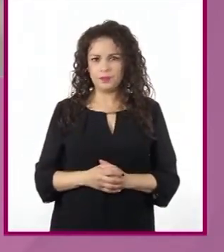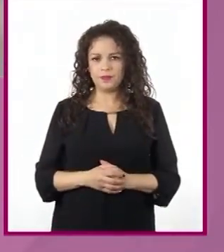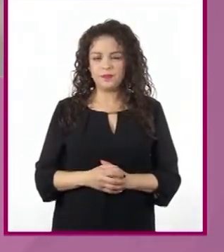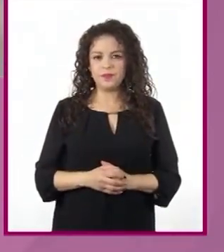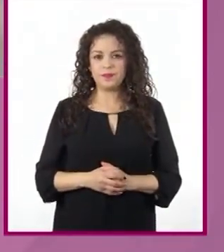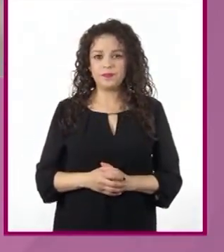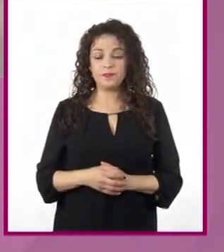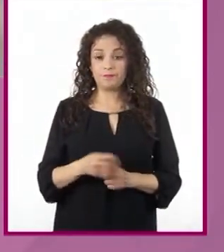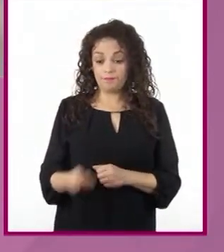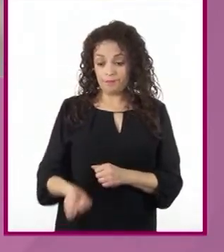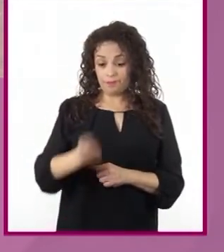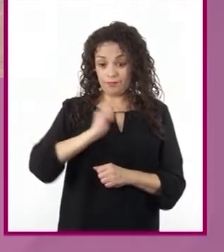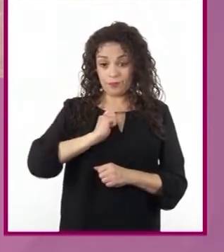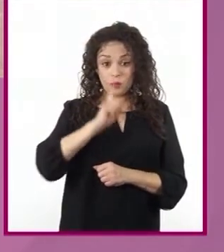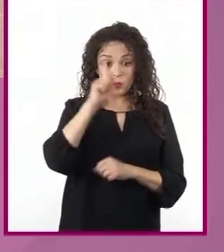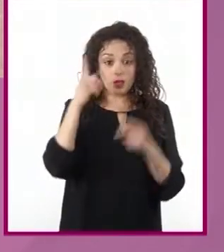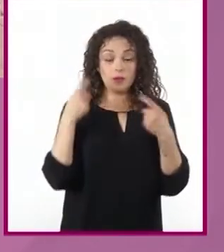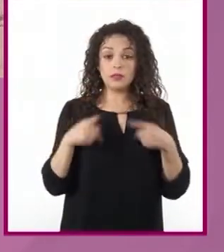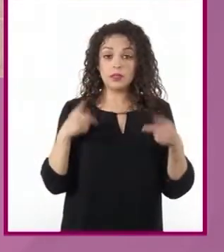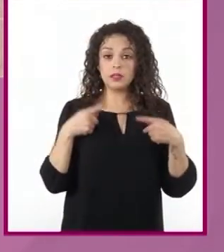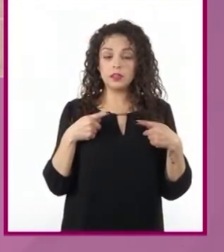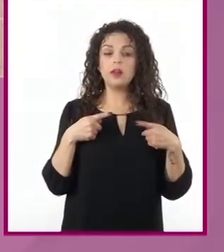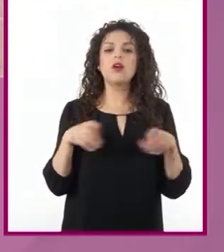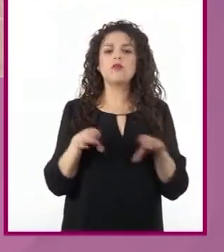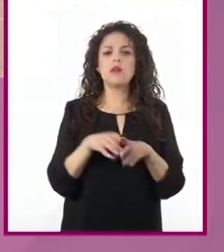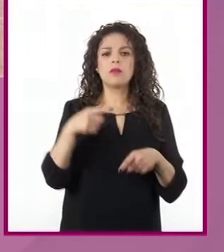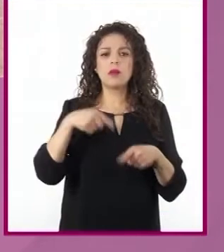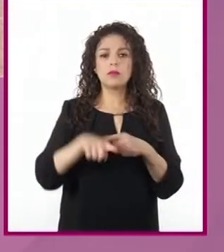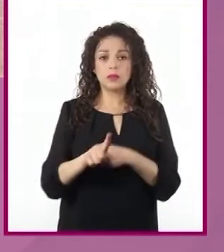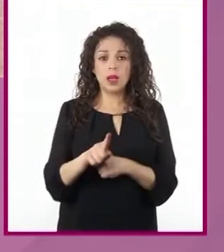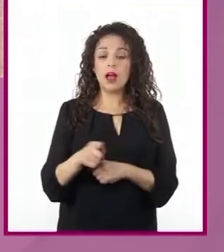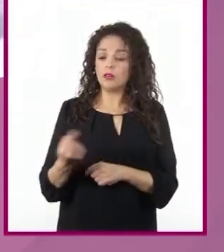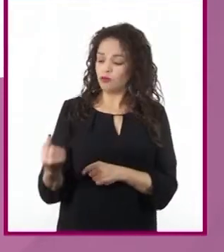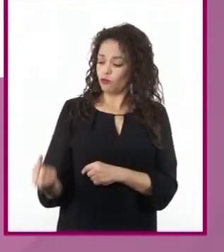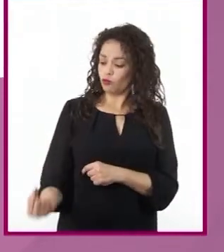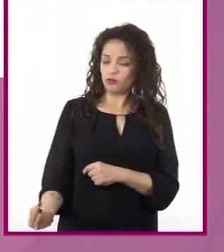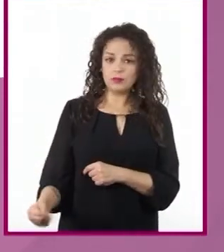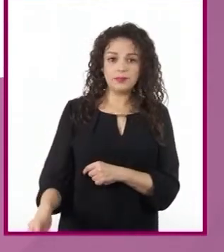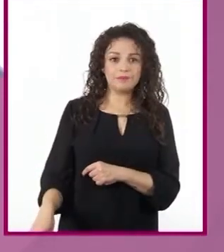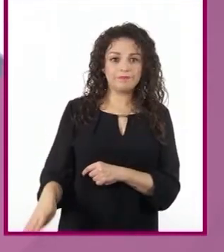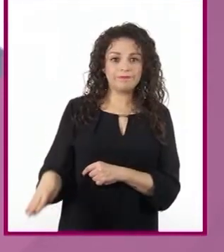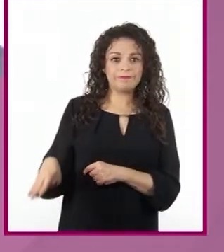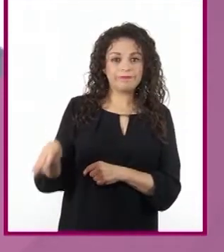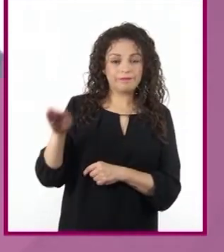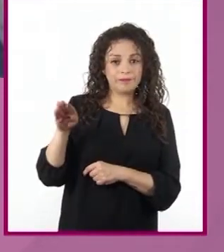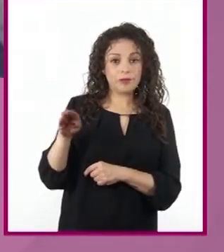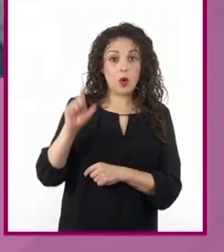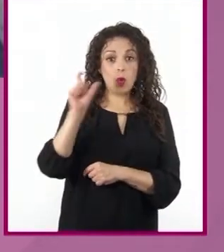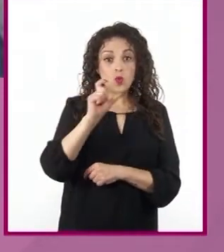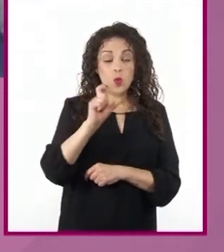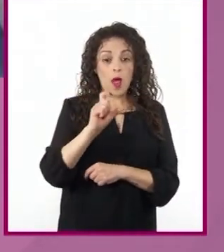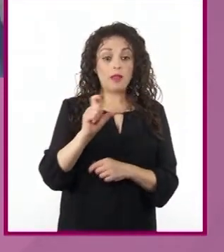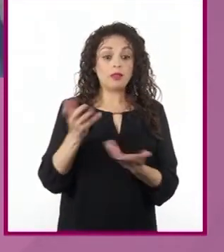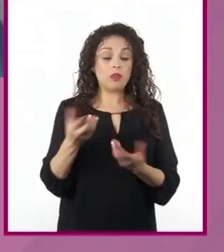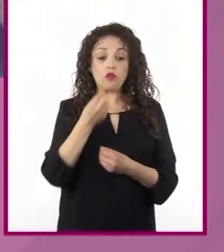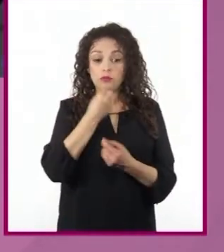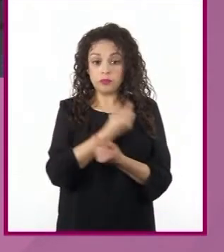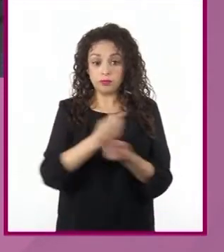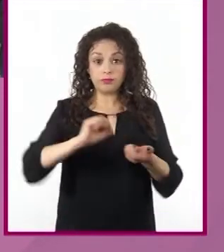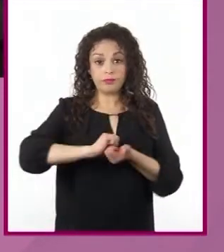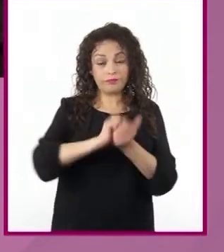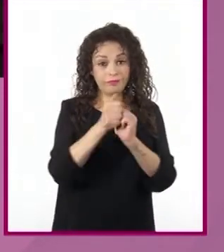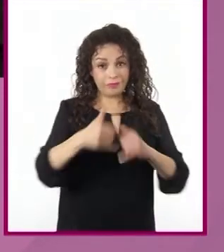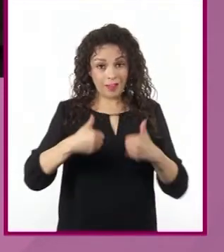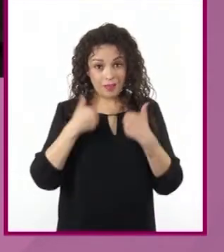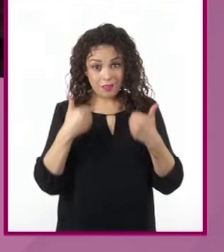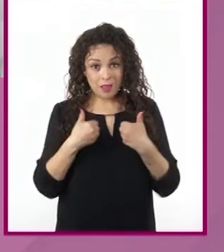La identidad de una persona se forma desde los primeros años de vida y durante la adolescencia, las nuevas experiencias y